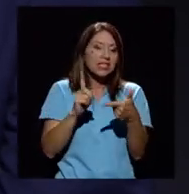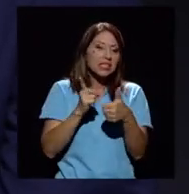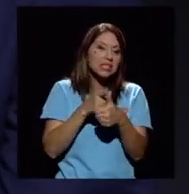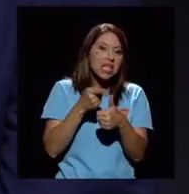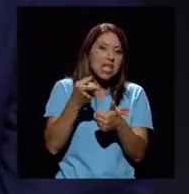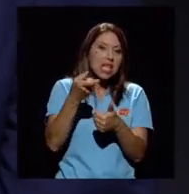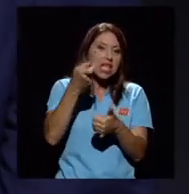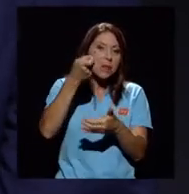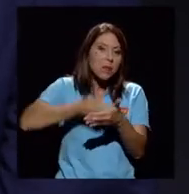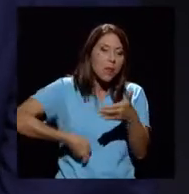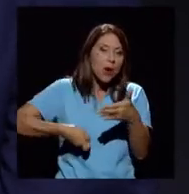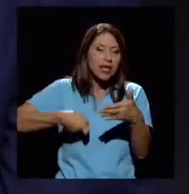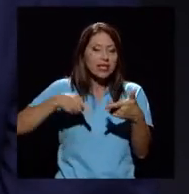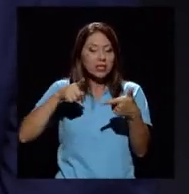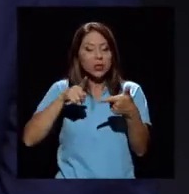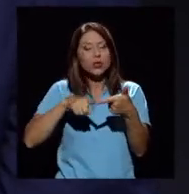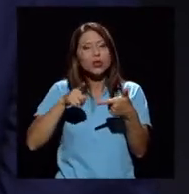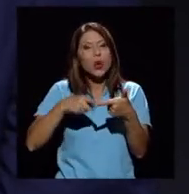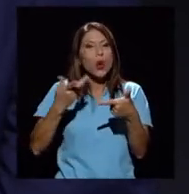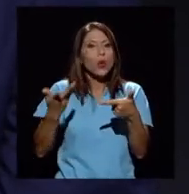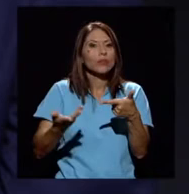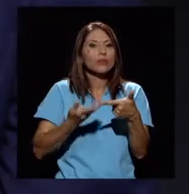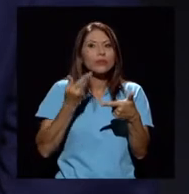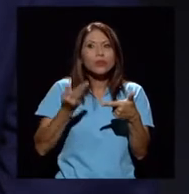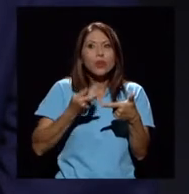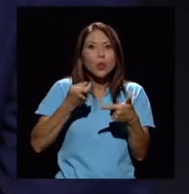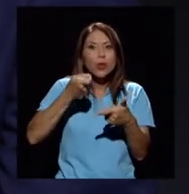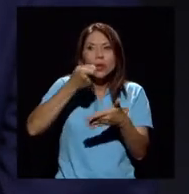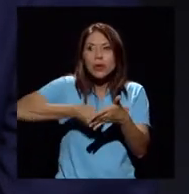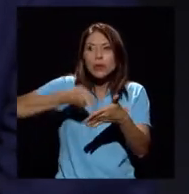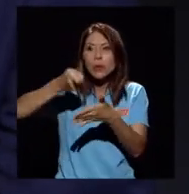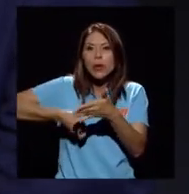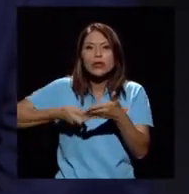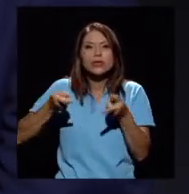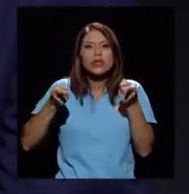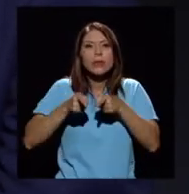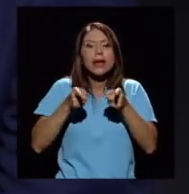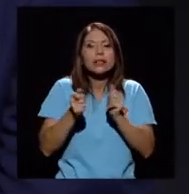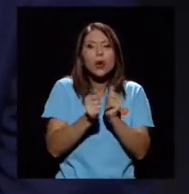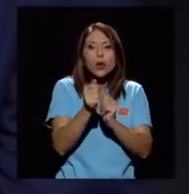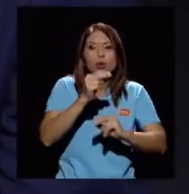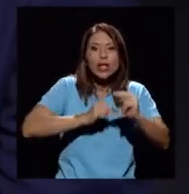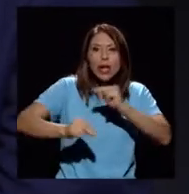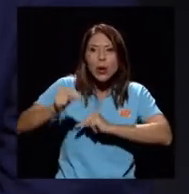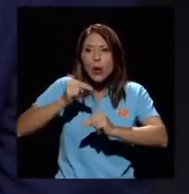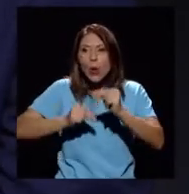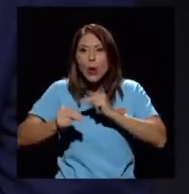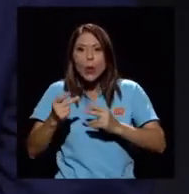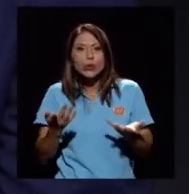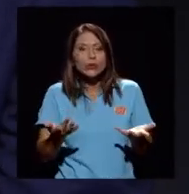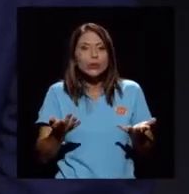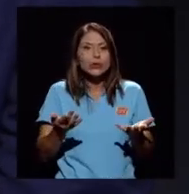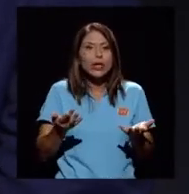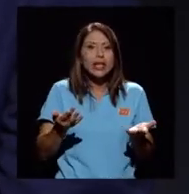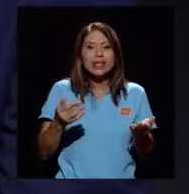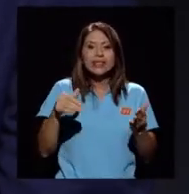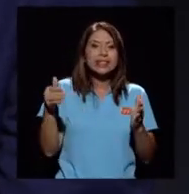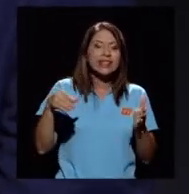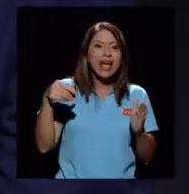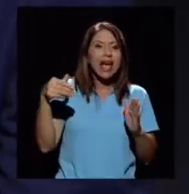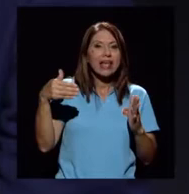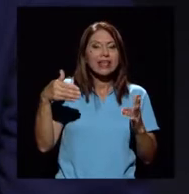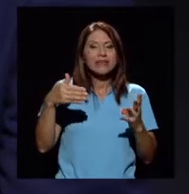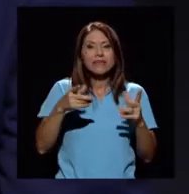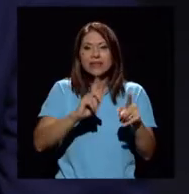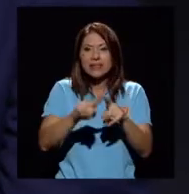reaccionan los agentes cuando hay impuestos, qué pasa con los mercados, si hay pérdida de bienestar, cómo reducir esa pérdida de